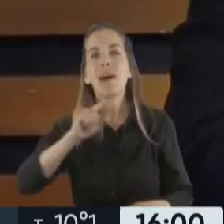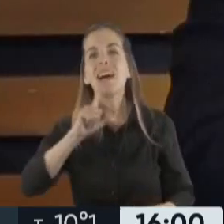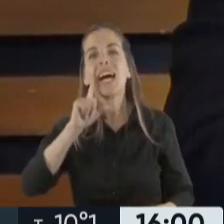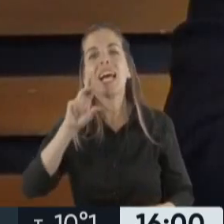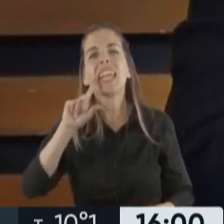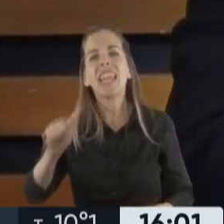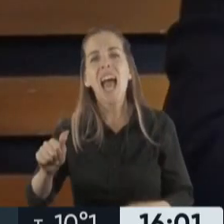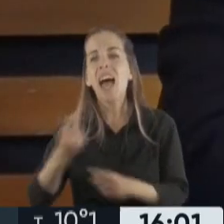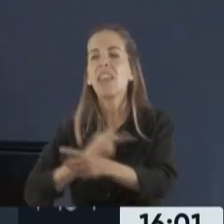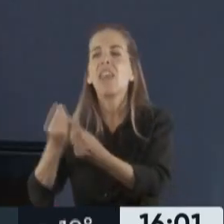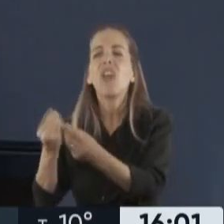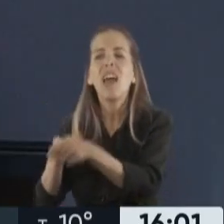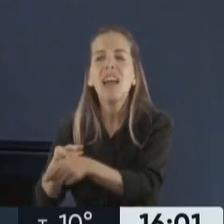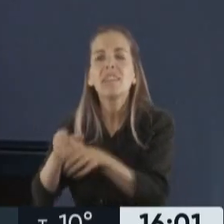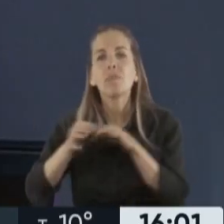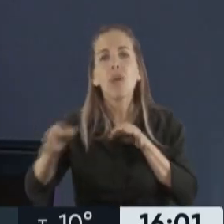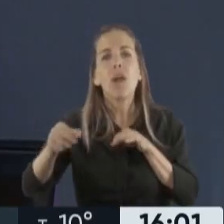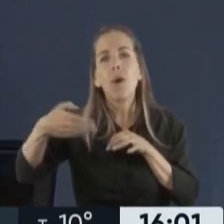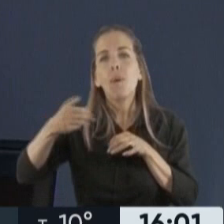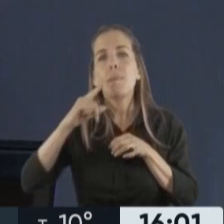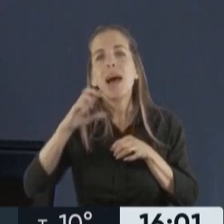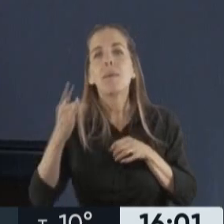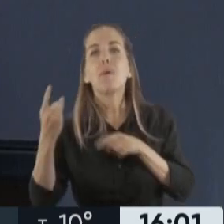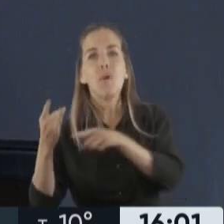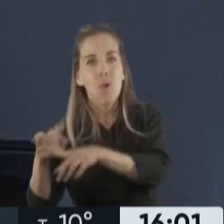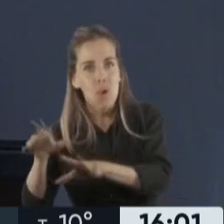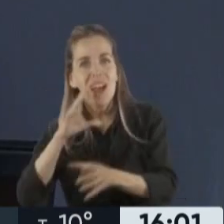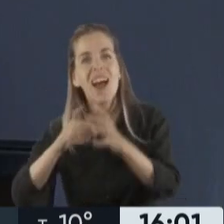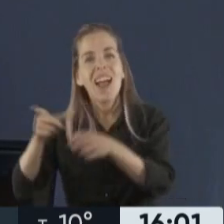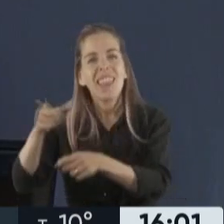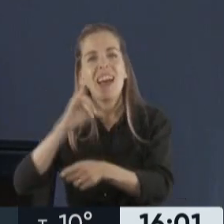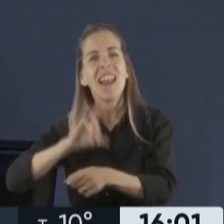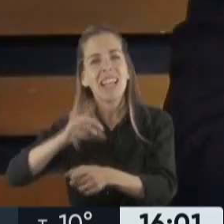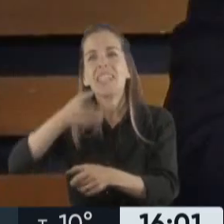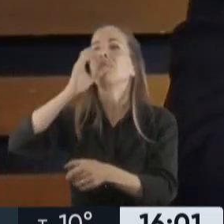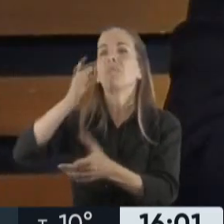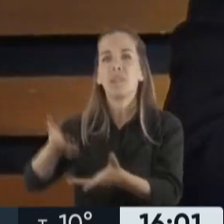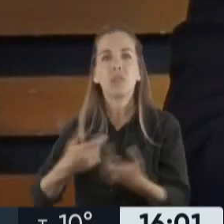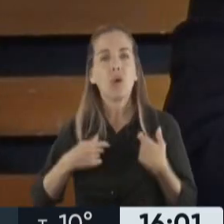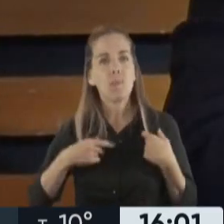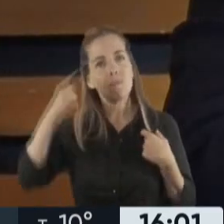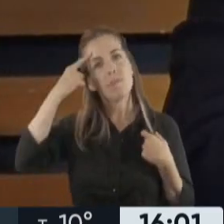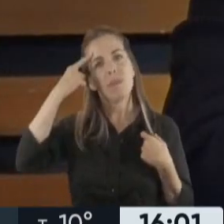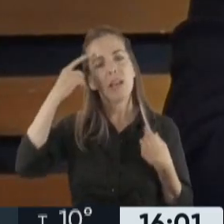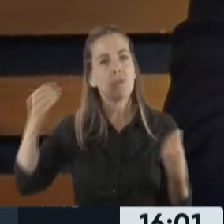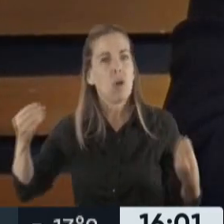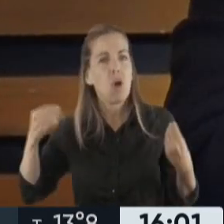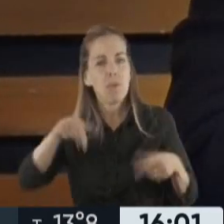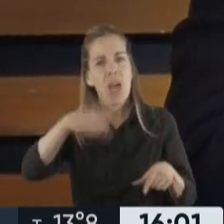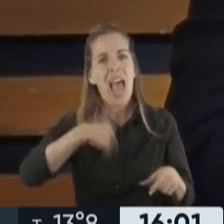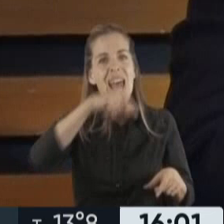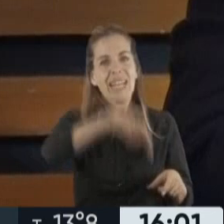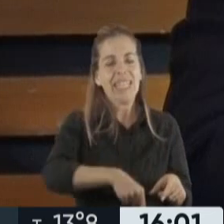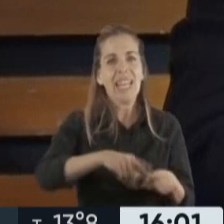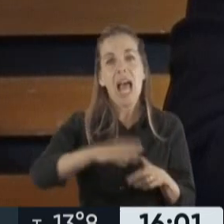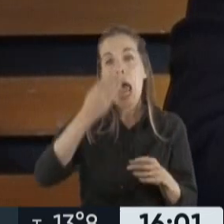¿de qué, dónde es Matria? De Maipú. De Maipú. Siempre me pregunto yo, ¿cómo es esta Argentina que ordeña la vaca en Córdoba,